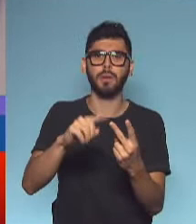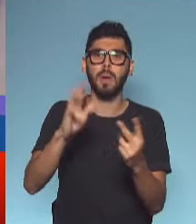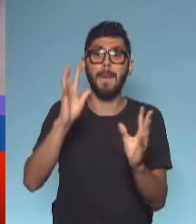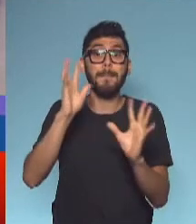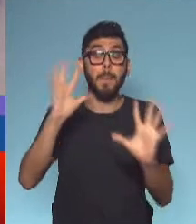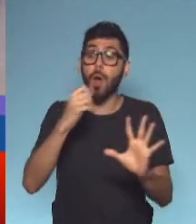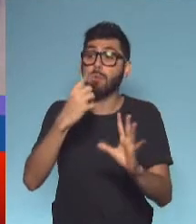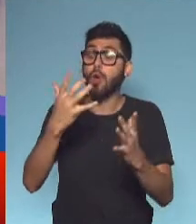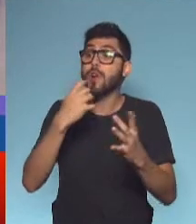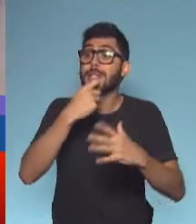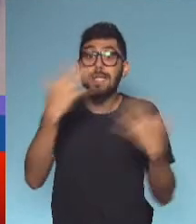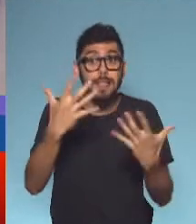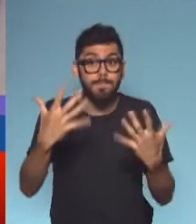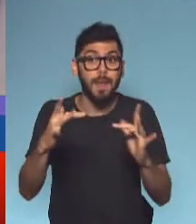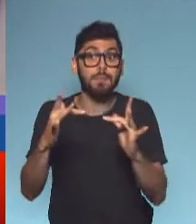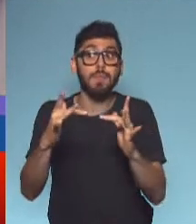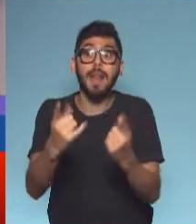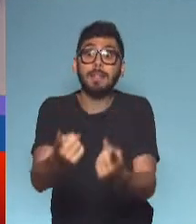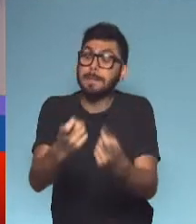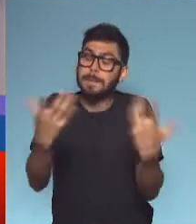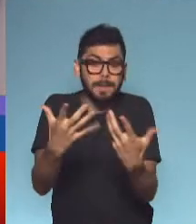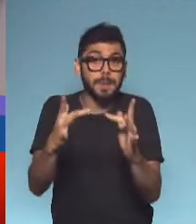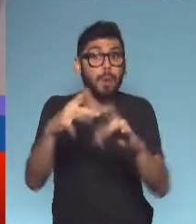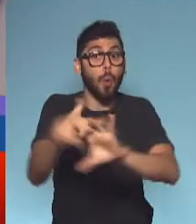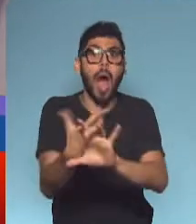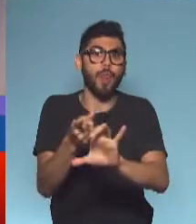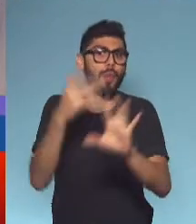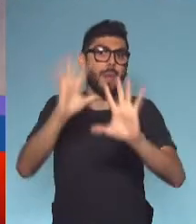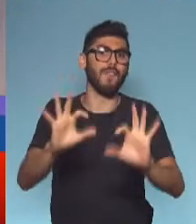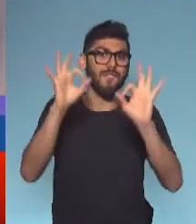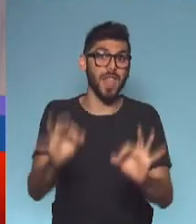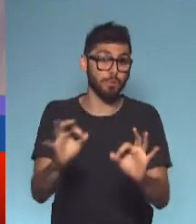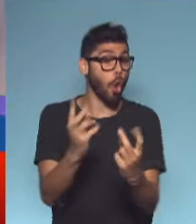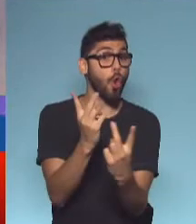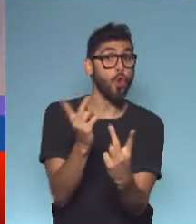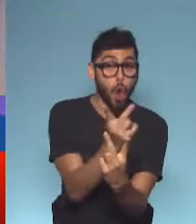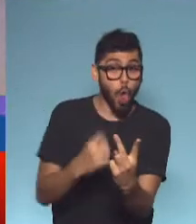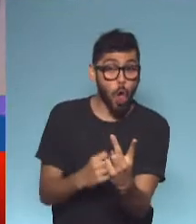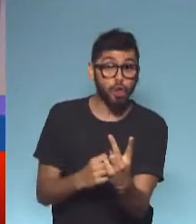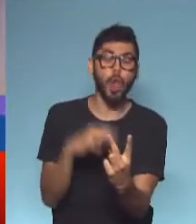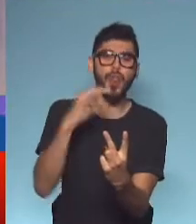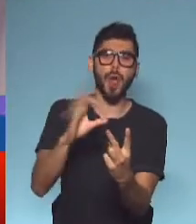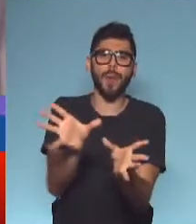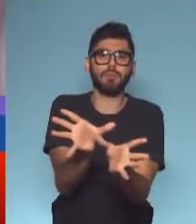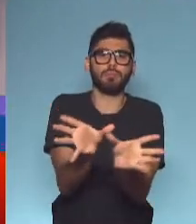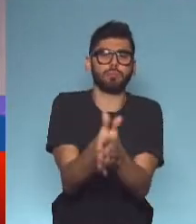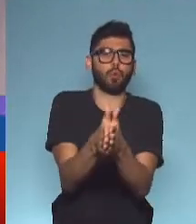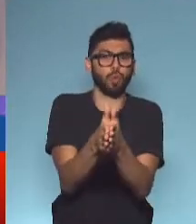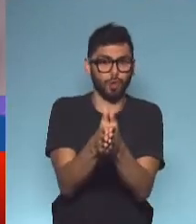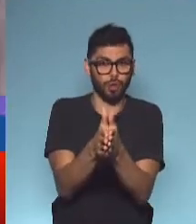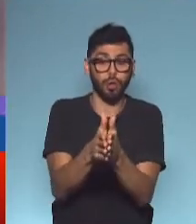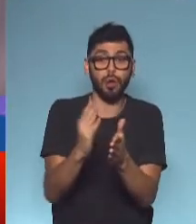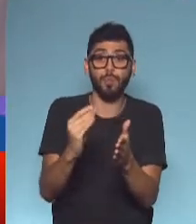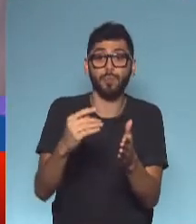de la virtualidad si esto es necesario, y hacer de los dos planos una tarea conjunta, porque vamos a tener un